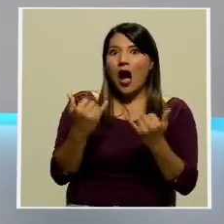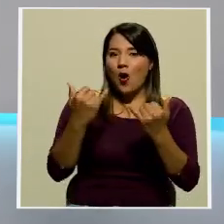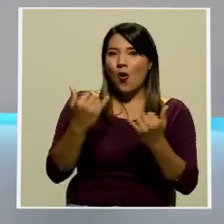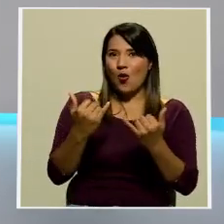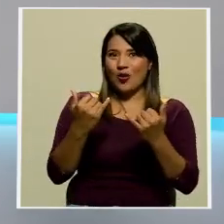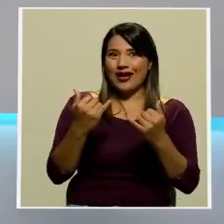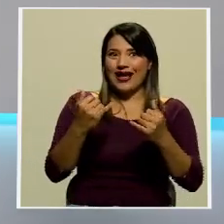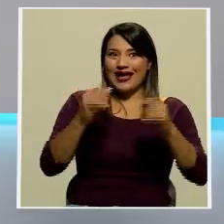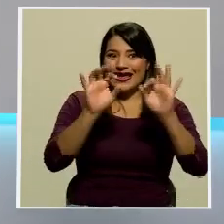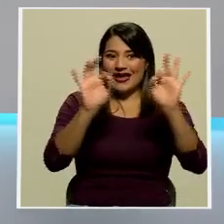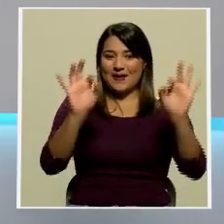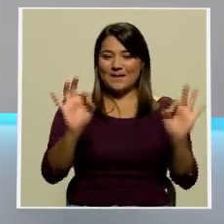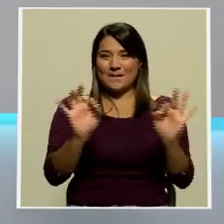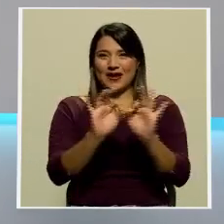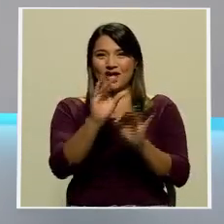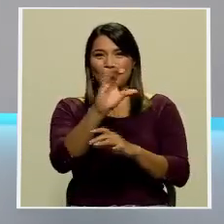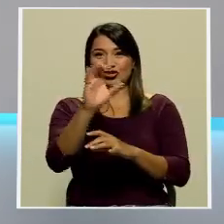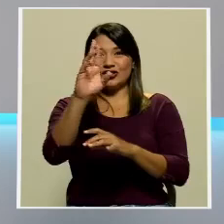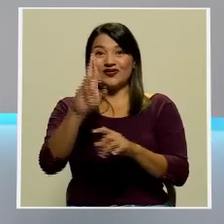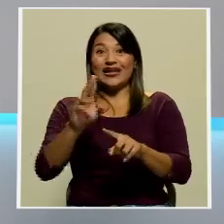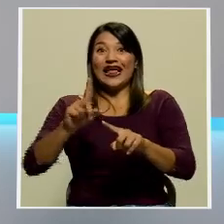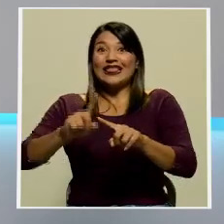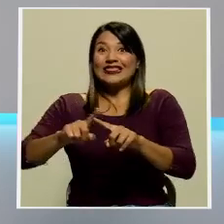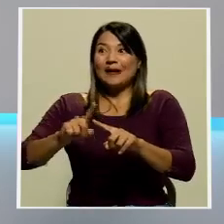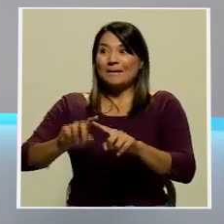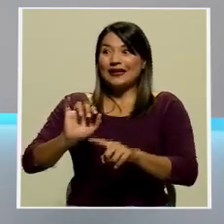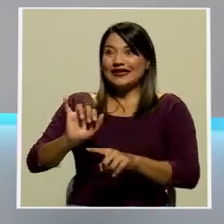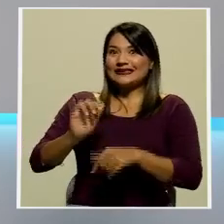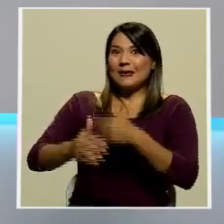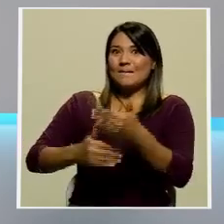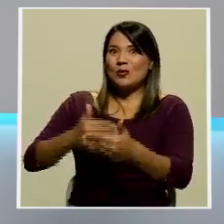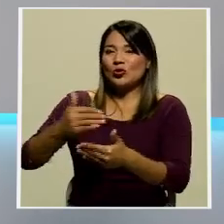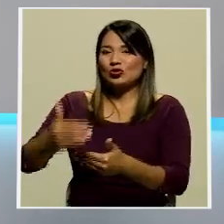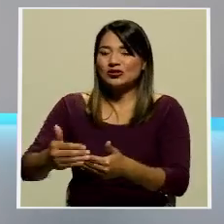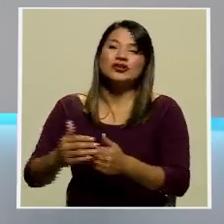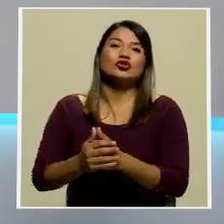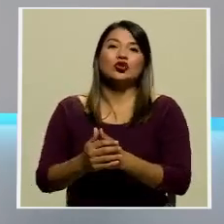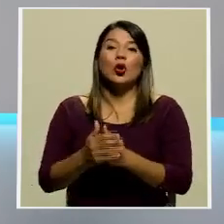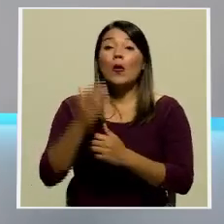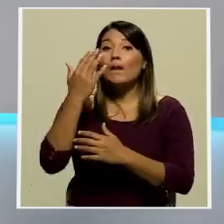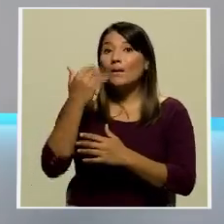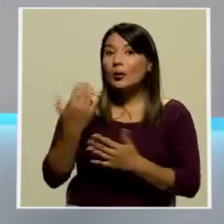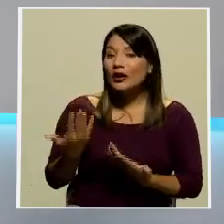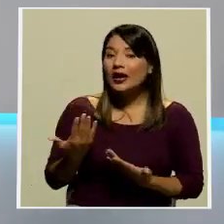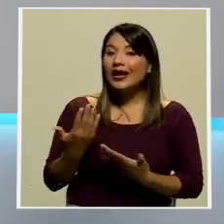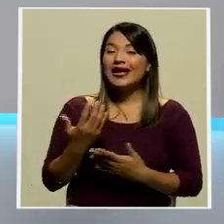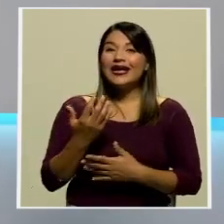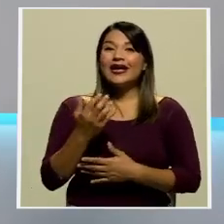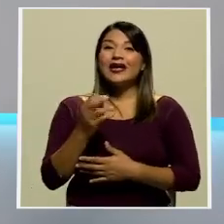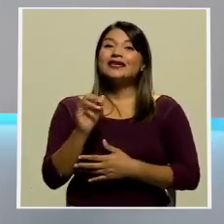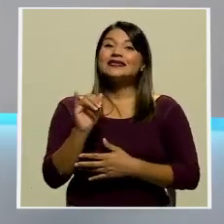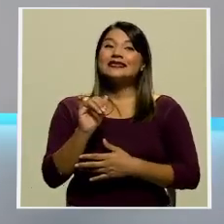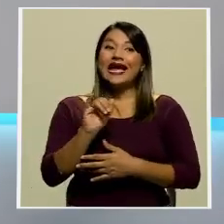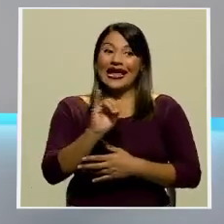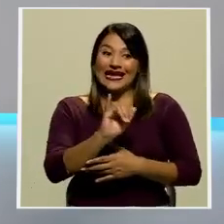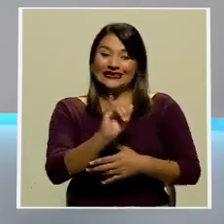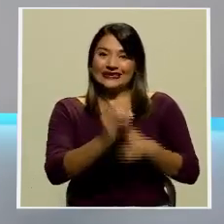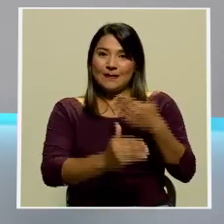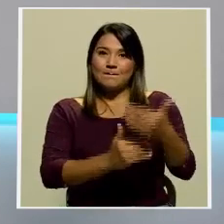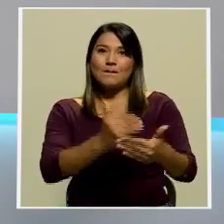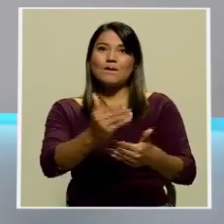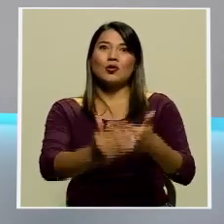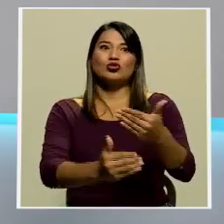el mercado internacional, porque esto sería como un boleto o una invitación a que las otras